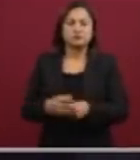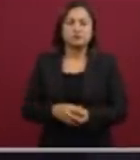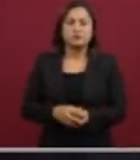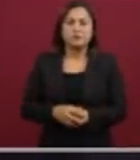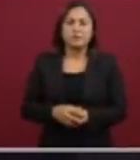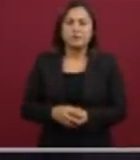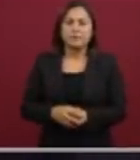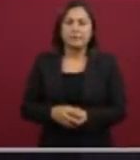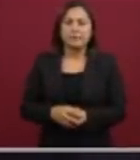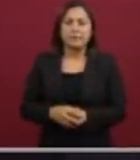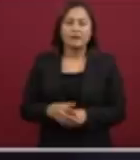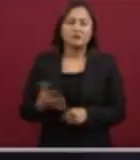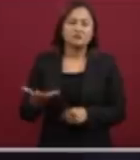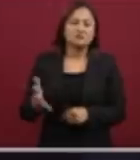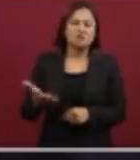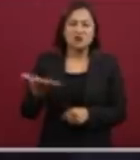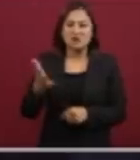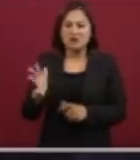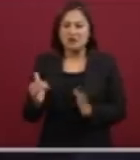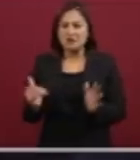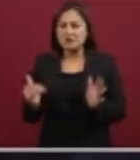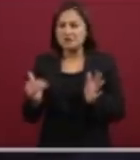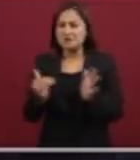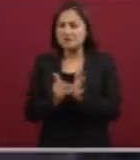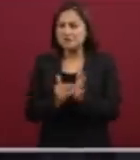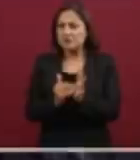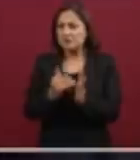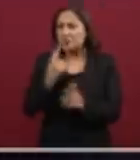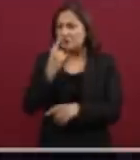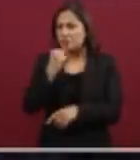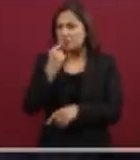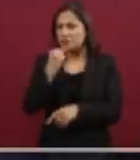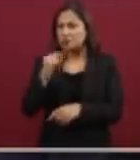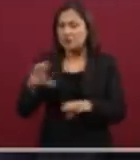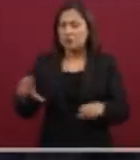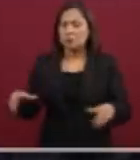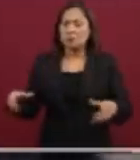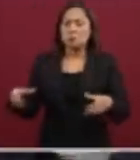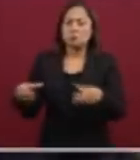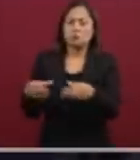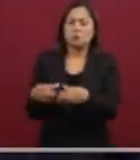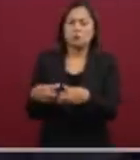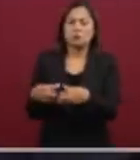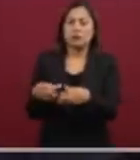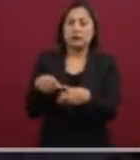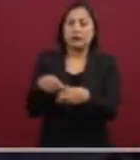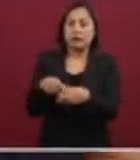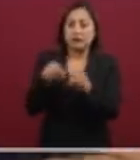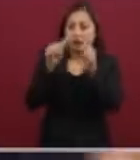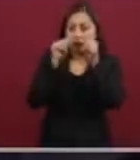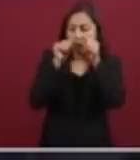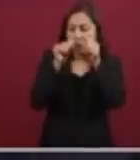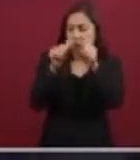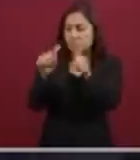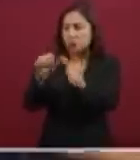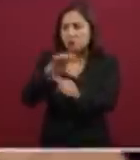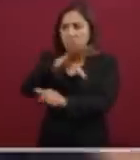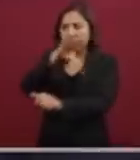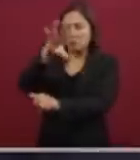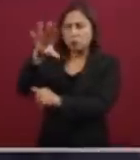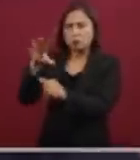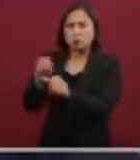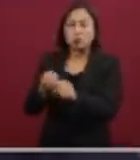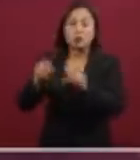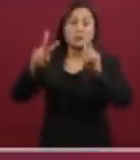con 10,000 efectivos para atender toda la demanda de seguridad